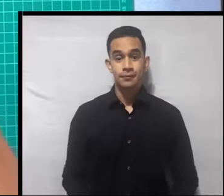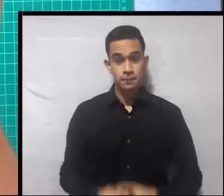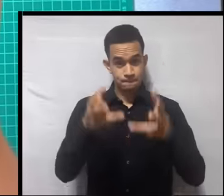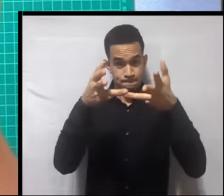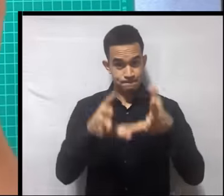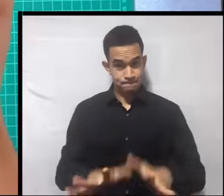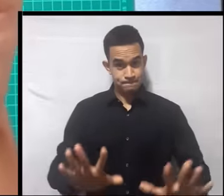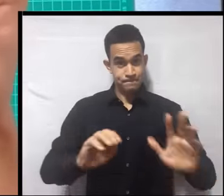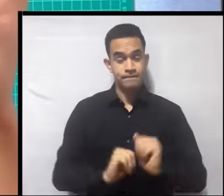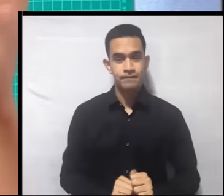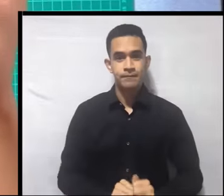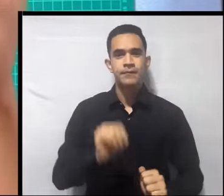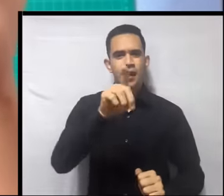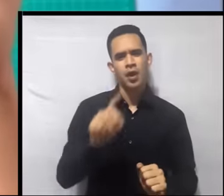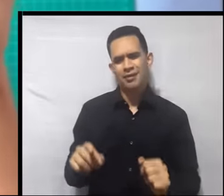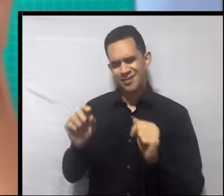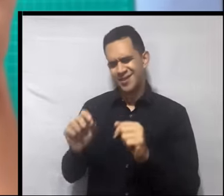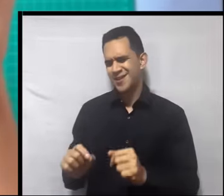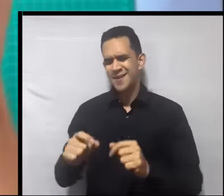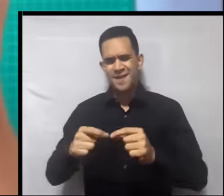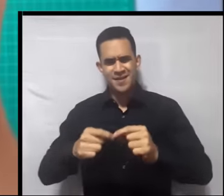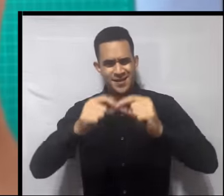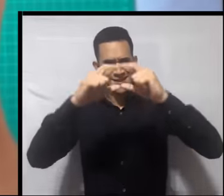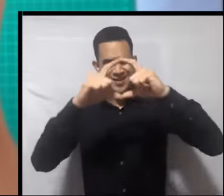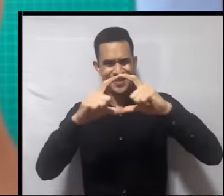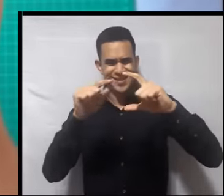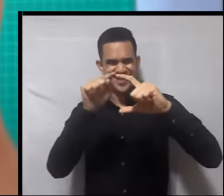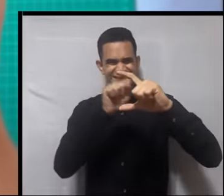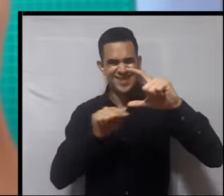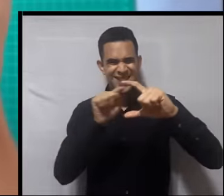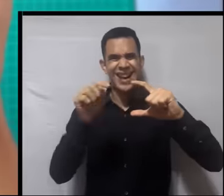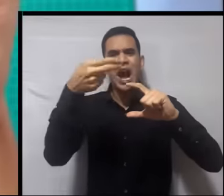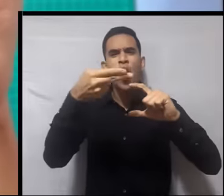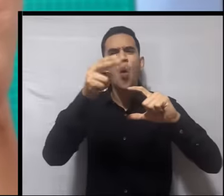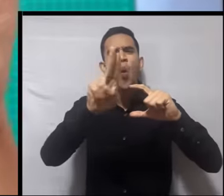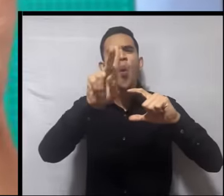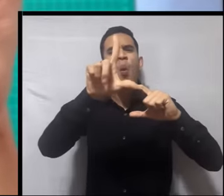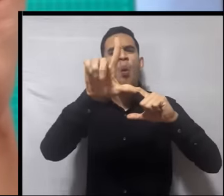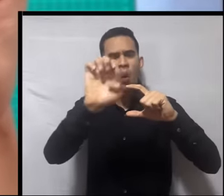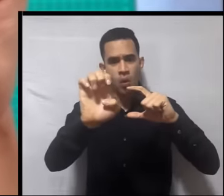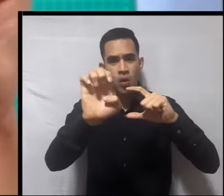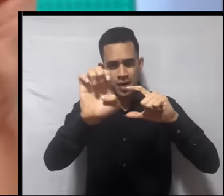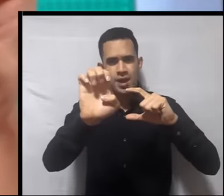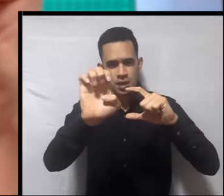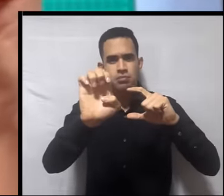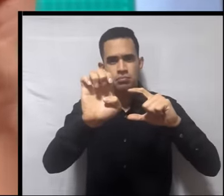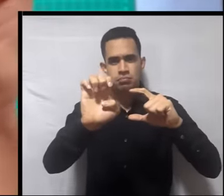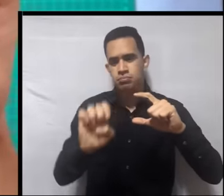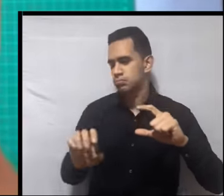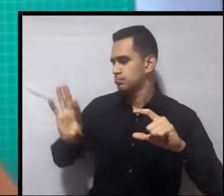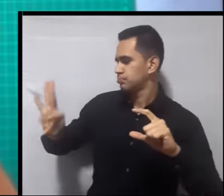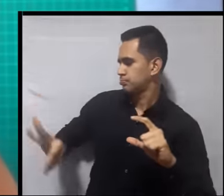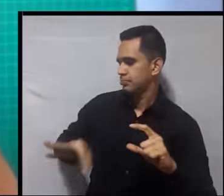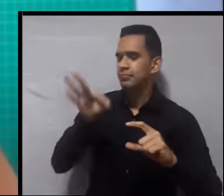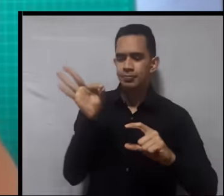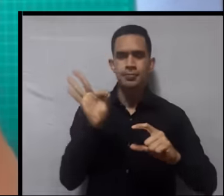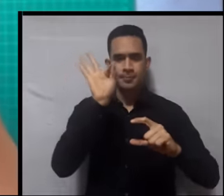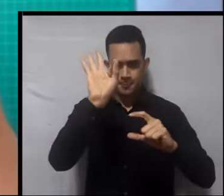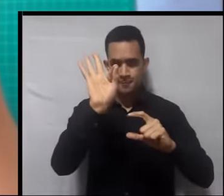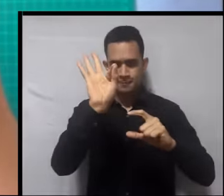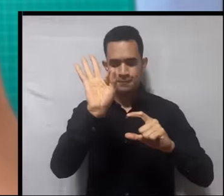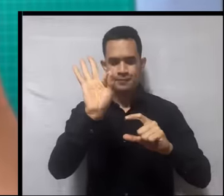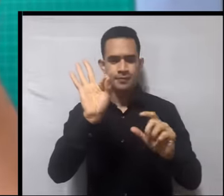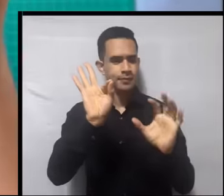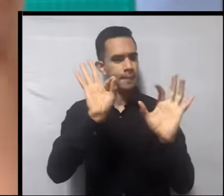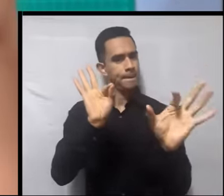Con la pieza terminada, vamos a enhebrar las ligas de hule en los agujeros que se encuentran en los costados del de en medio. Para ello,